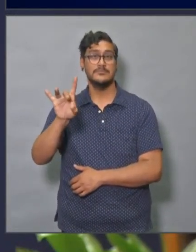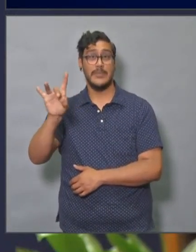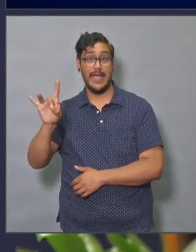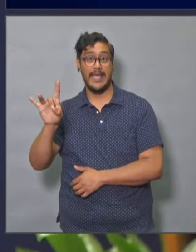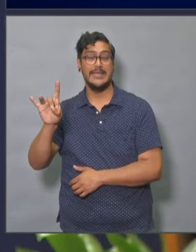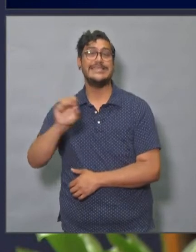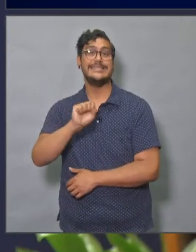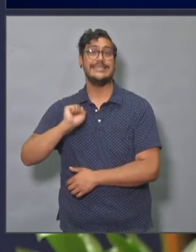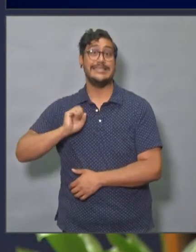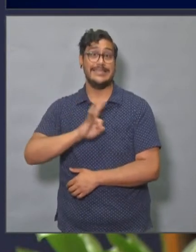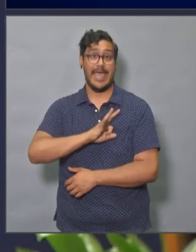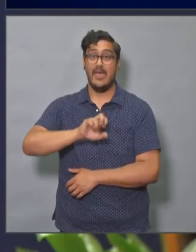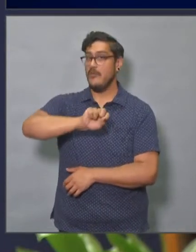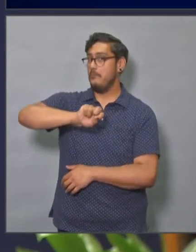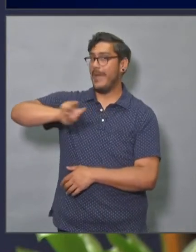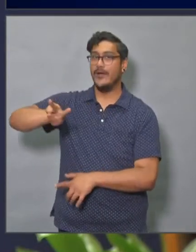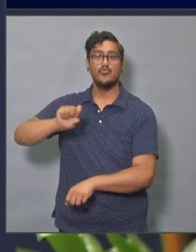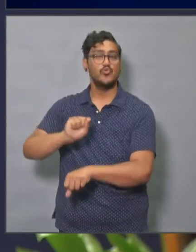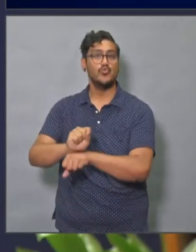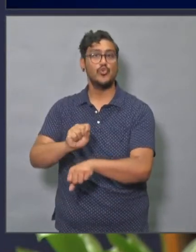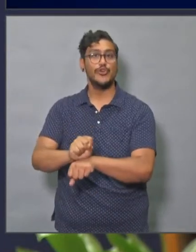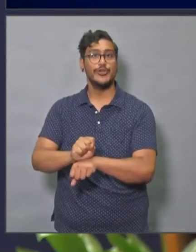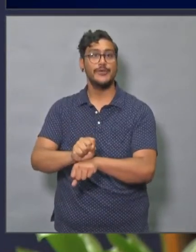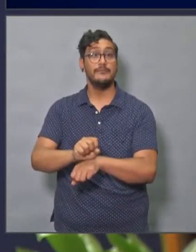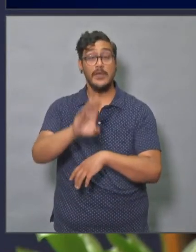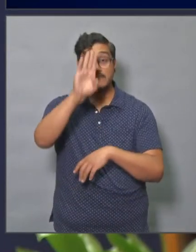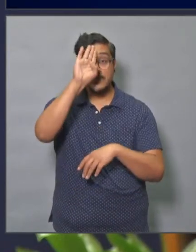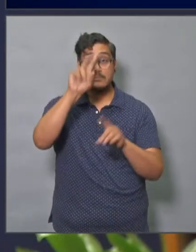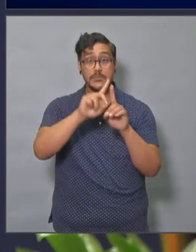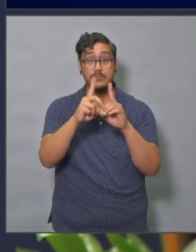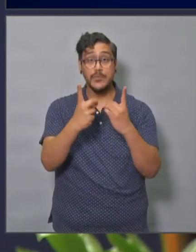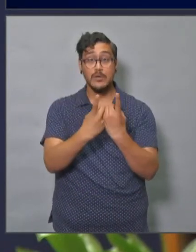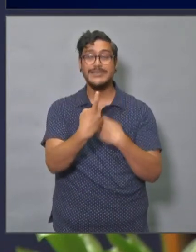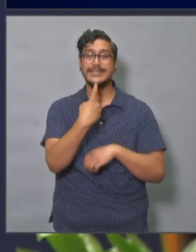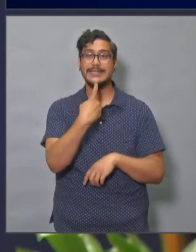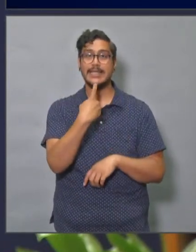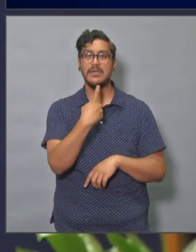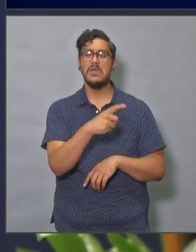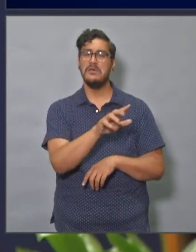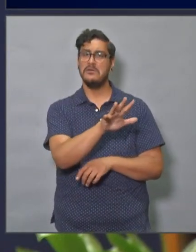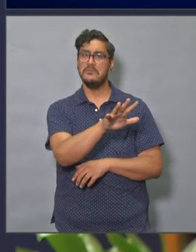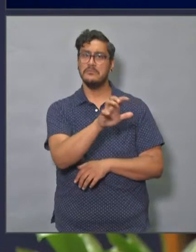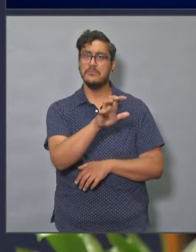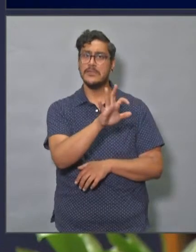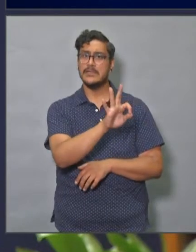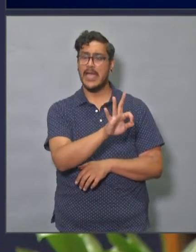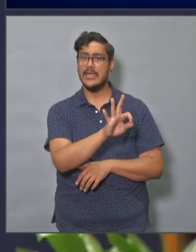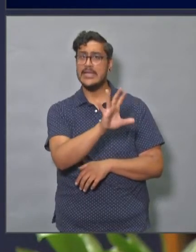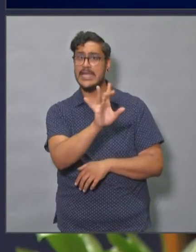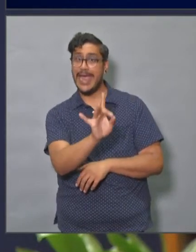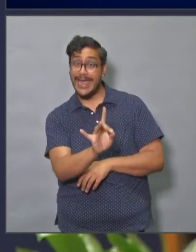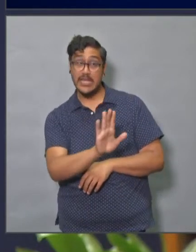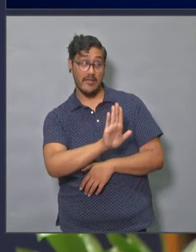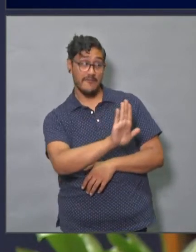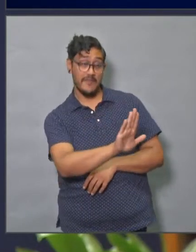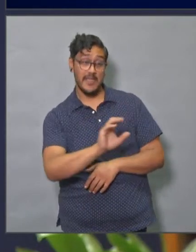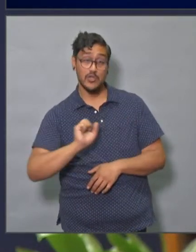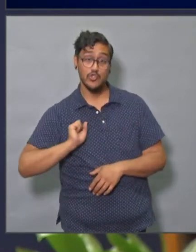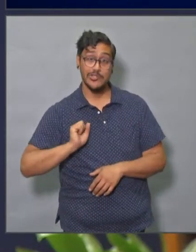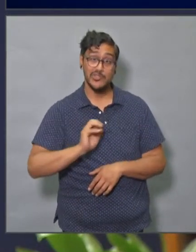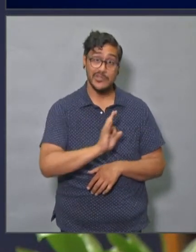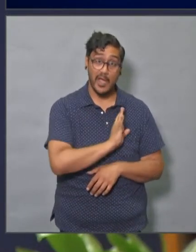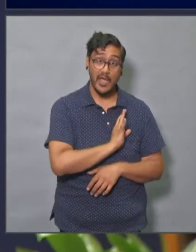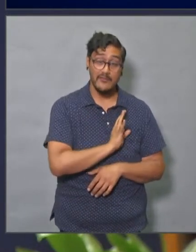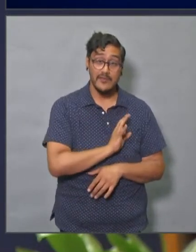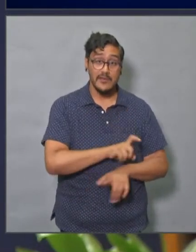trabajar. El Departamento de Bomberos informa que 599 miembros de su